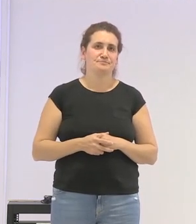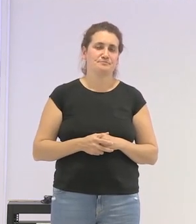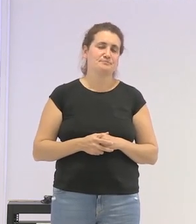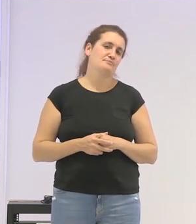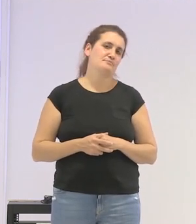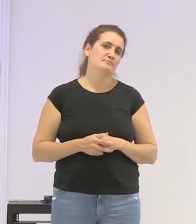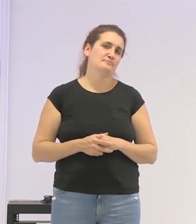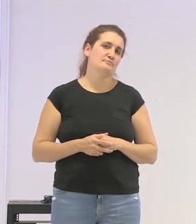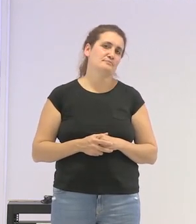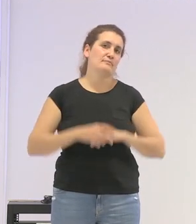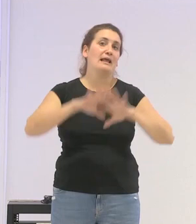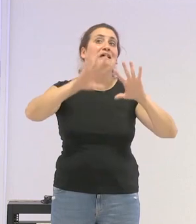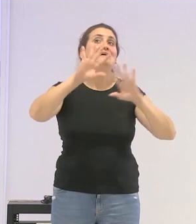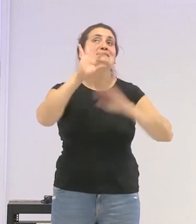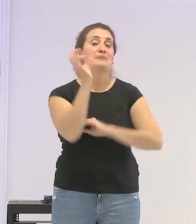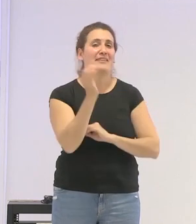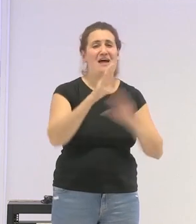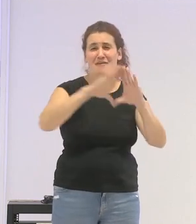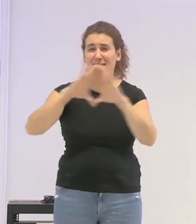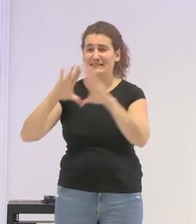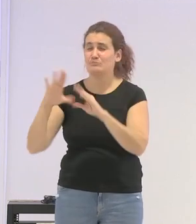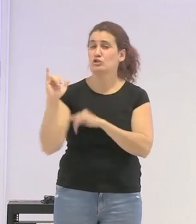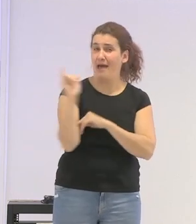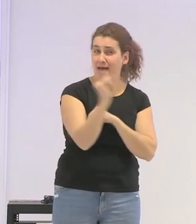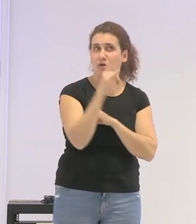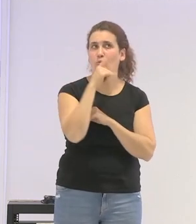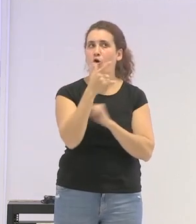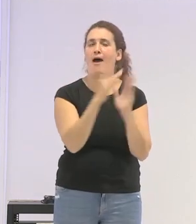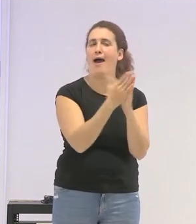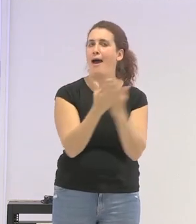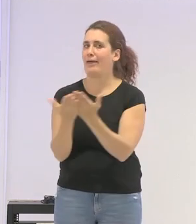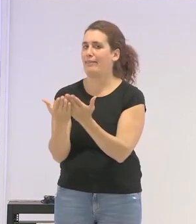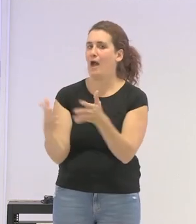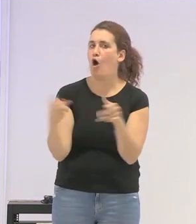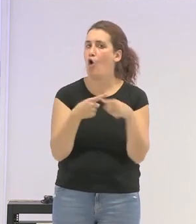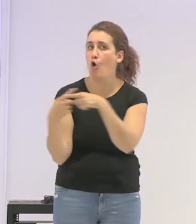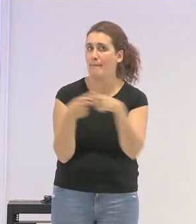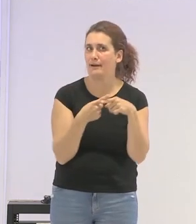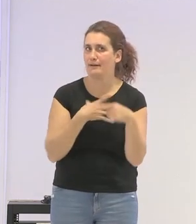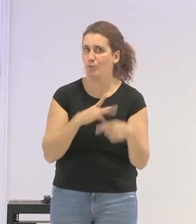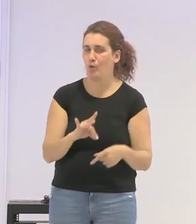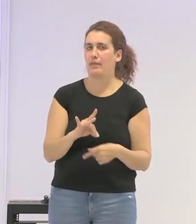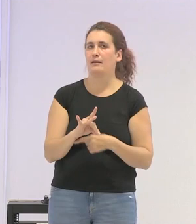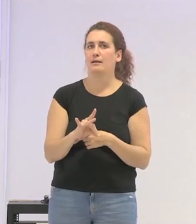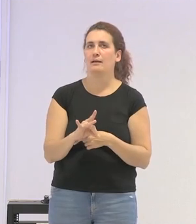es verdad que hay determinados feminismos que pueden llegar a compartir agenda, ¿no?, o que pueden llegar a ser